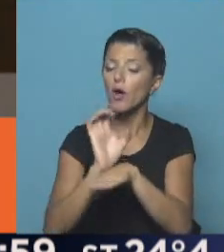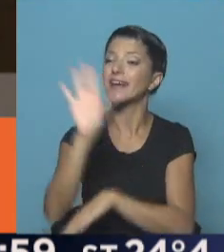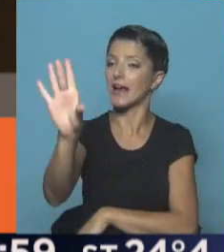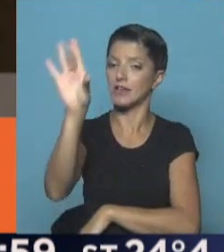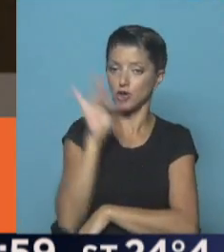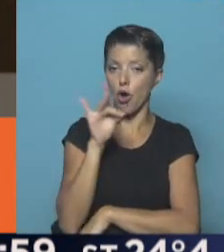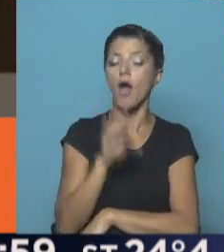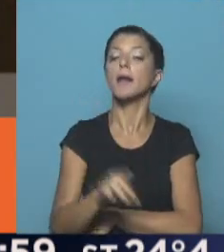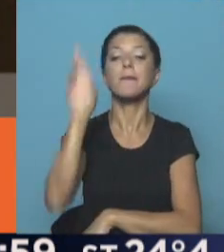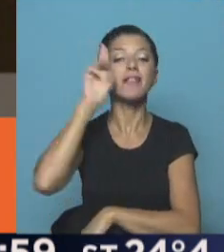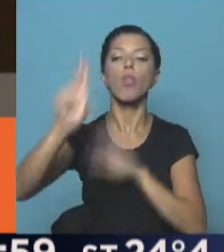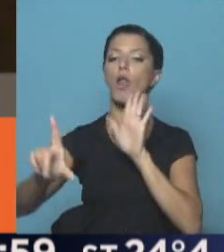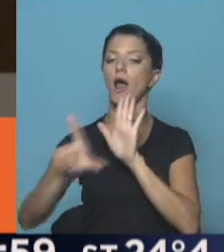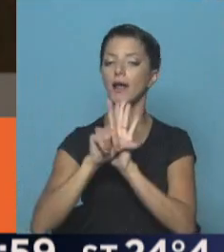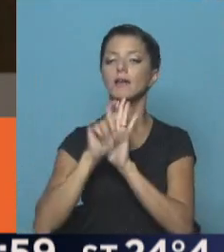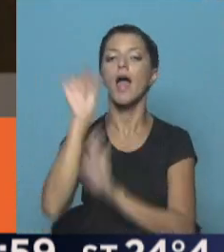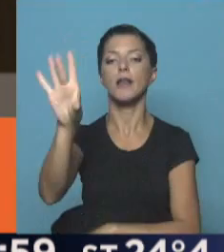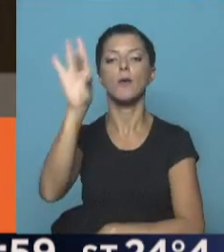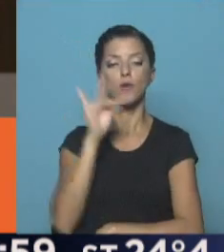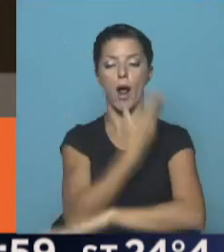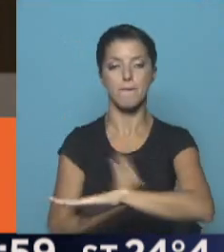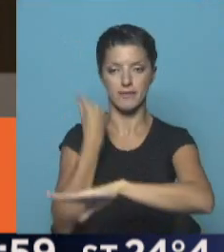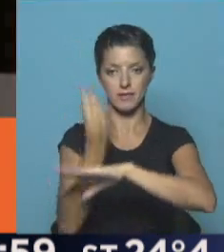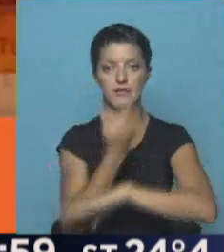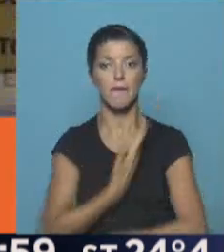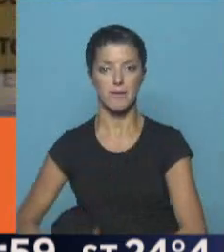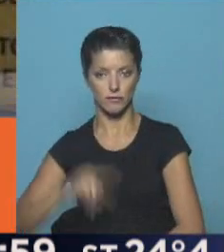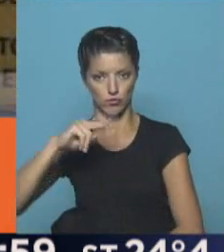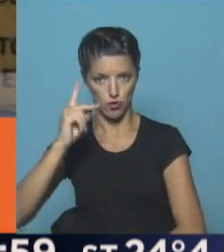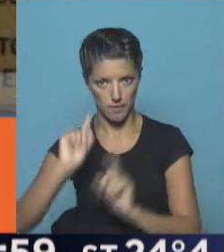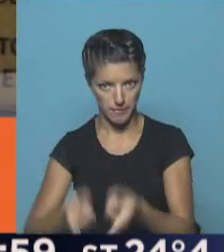y legítimamente a su presidente y vicepresidente.